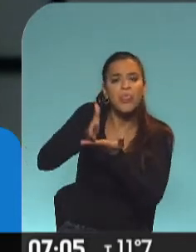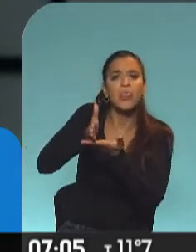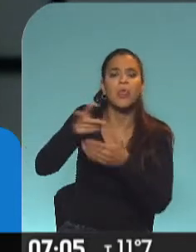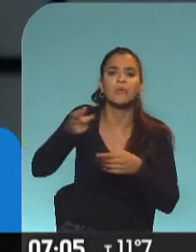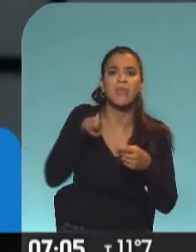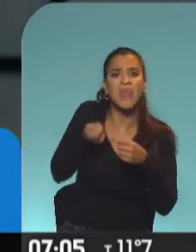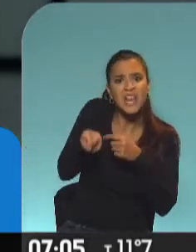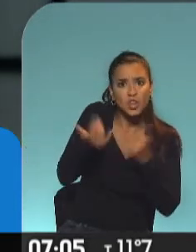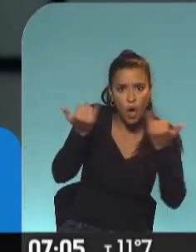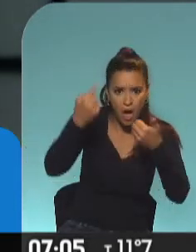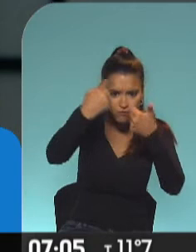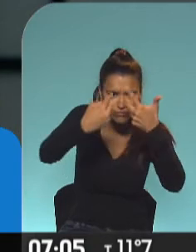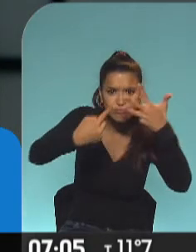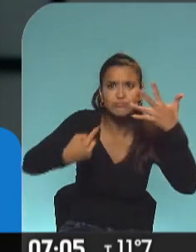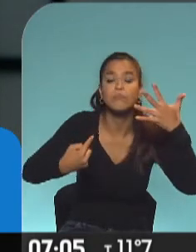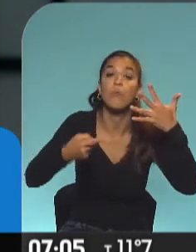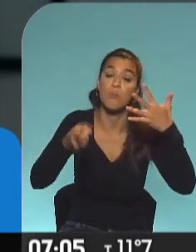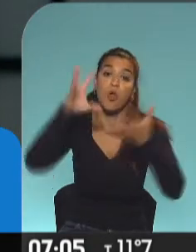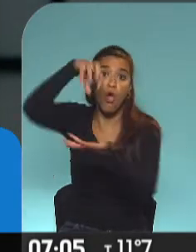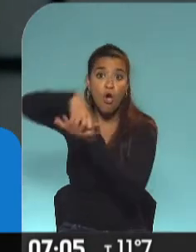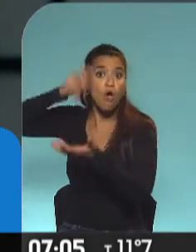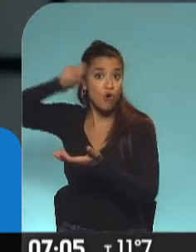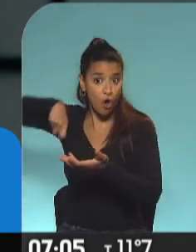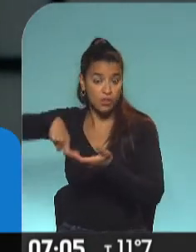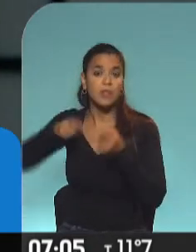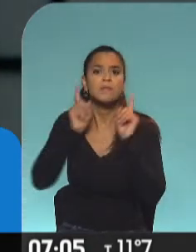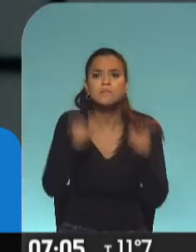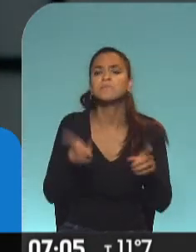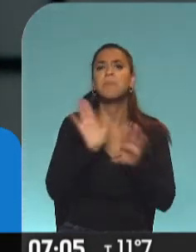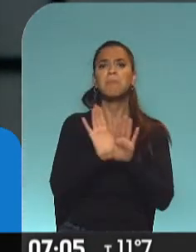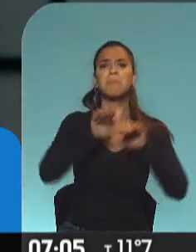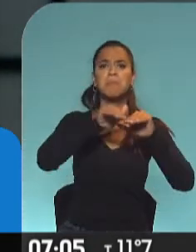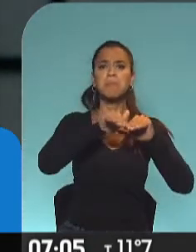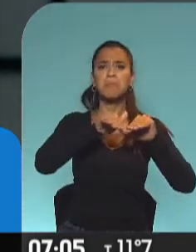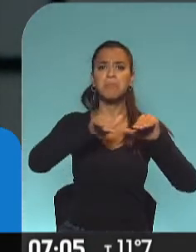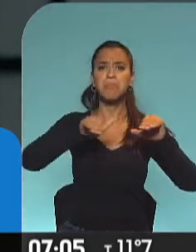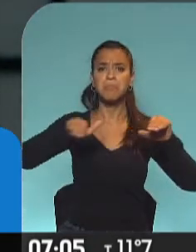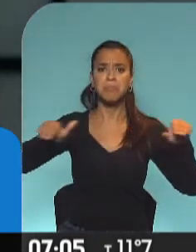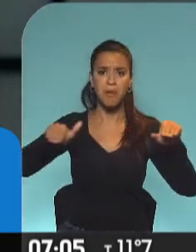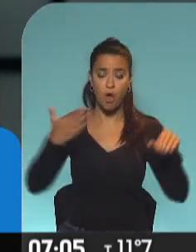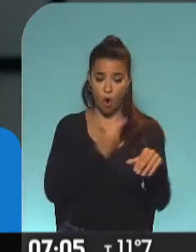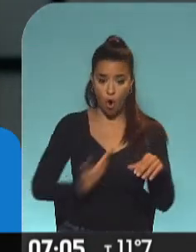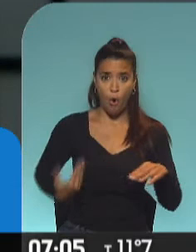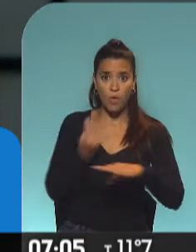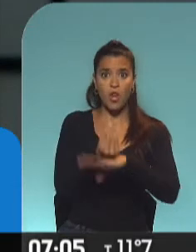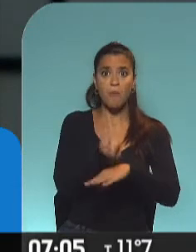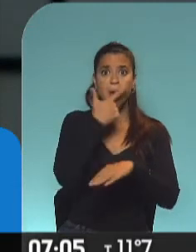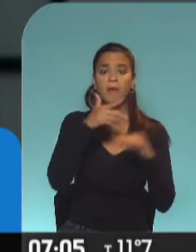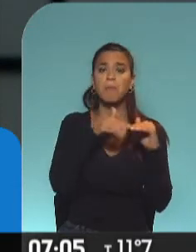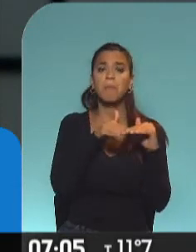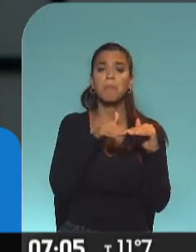en la Corte. Esta convocatoria, que además estuvo paralizada durante toda la gestión del gobierno de Mauricio